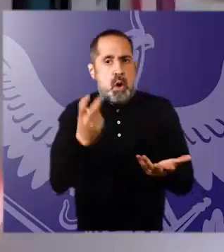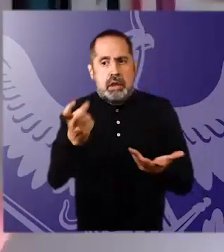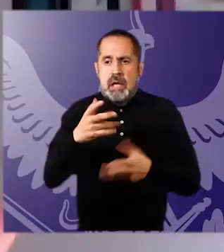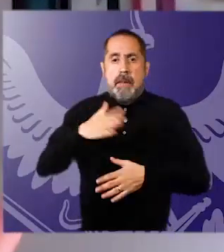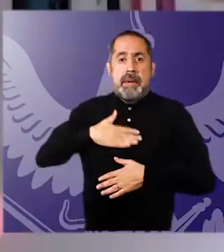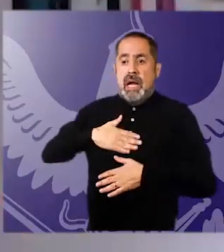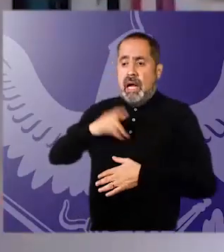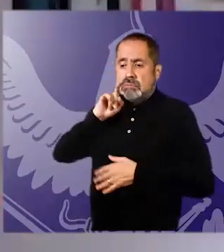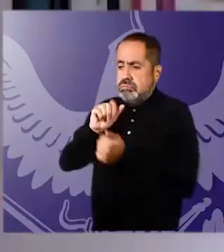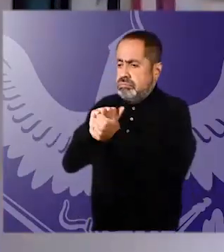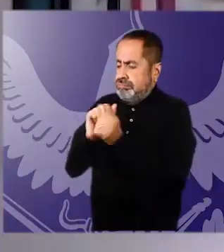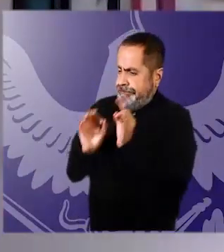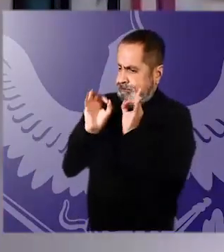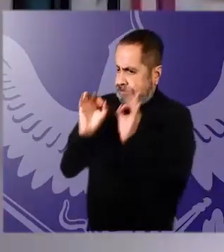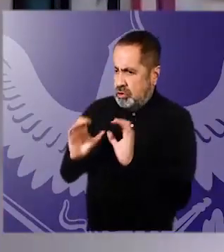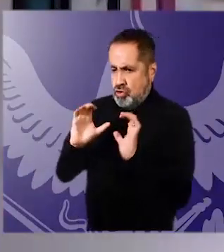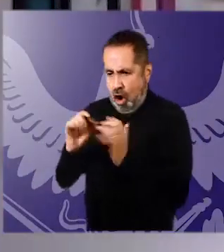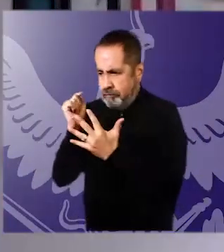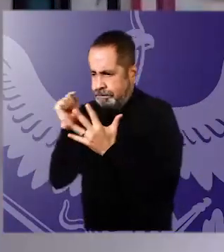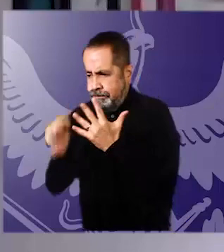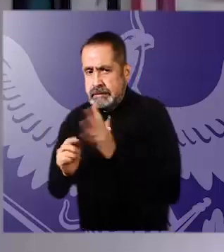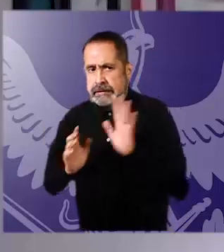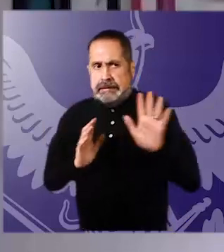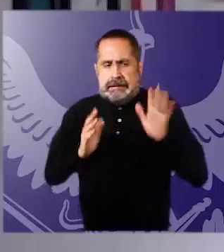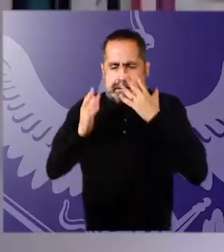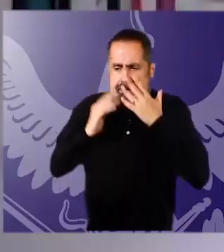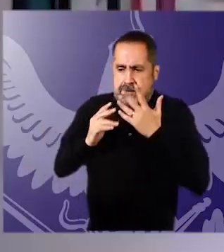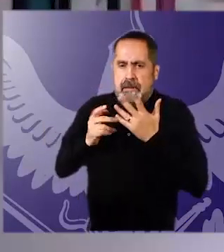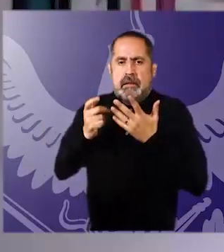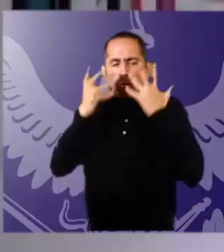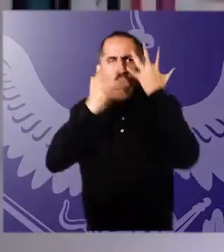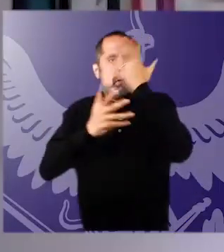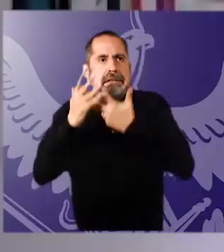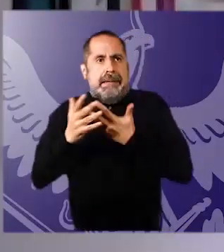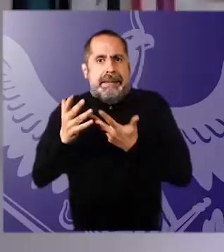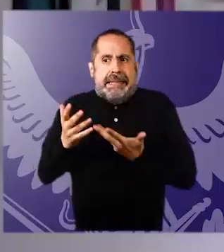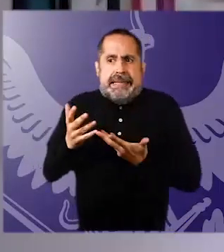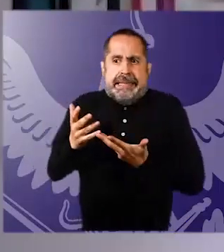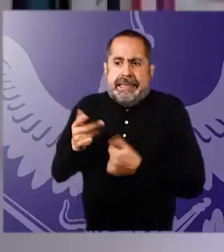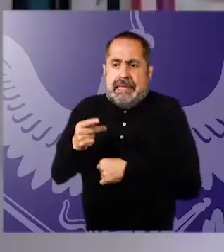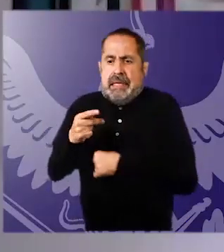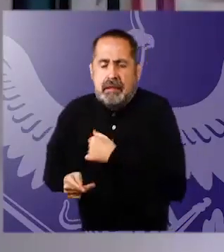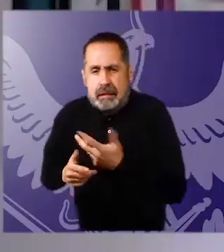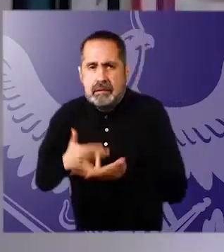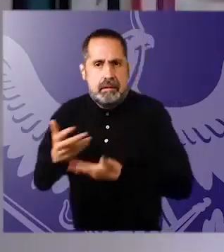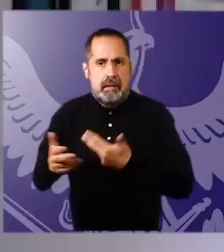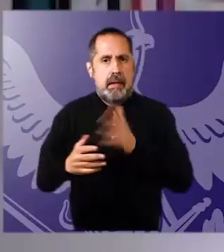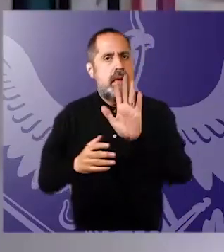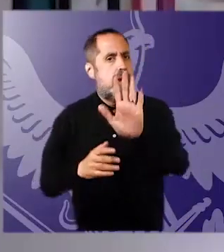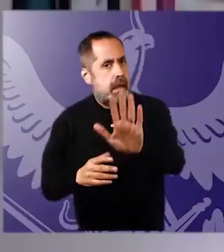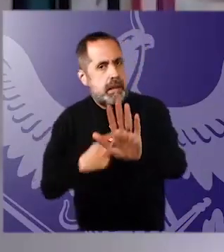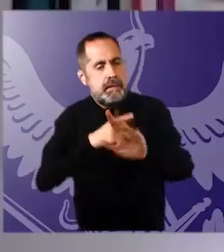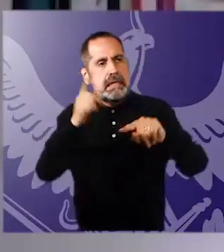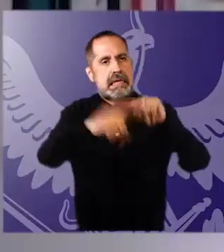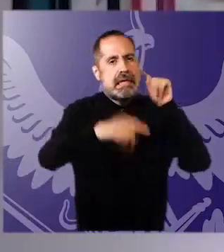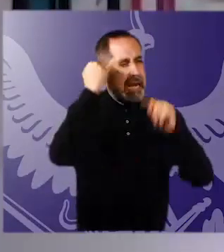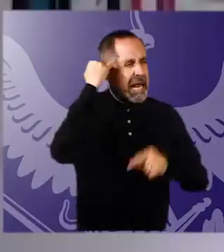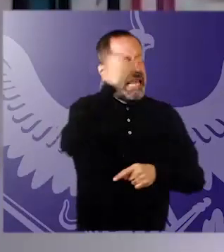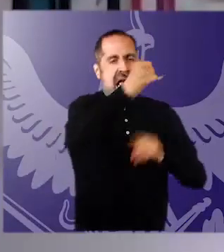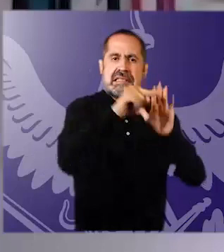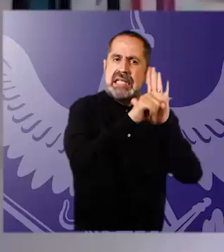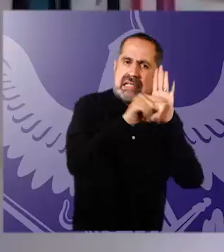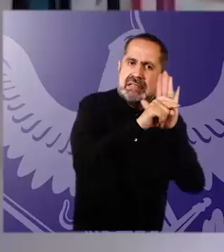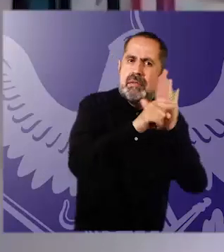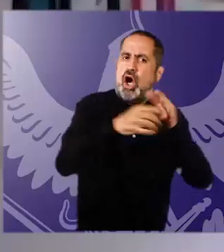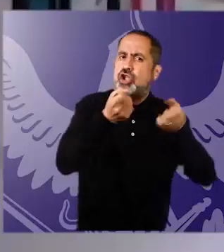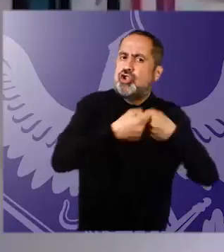que las lleva a ejercer su sexualidad en condiciones riesgosas. Tenemos que luchar contra los